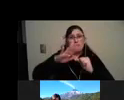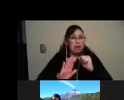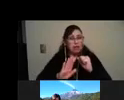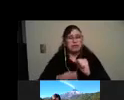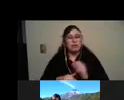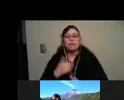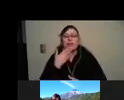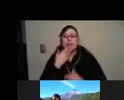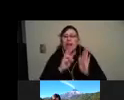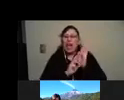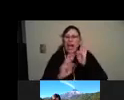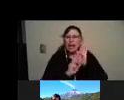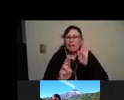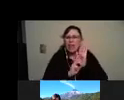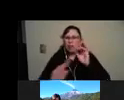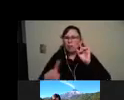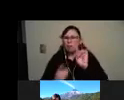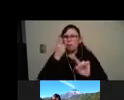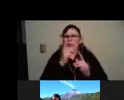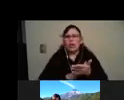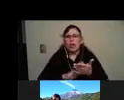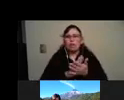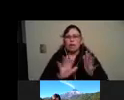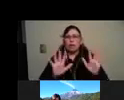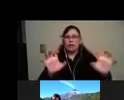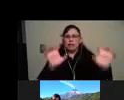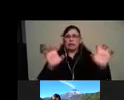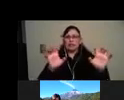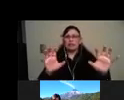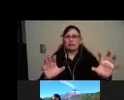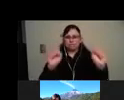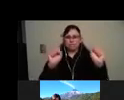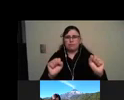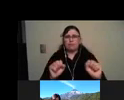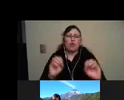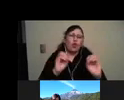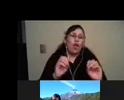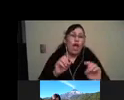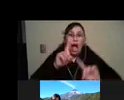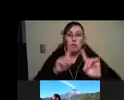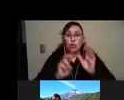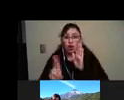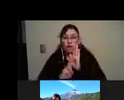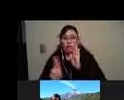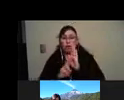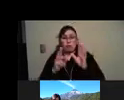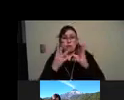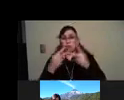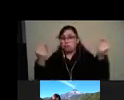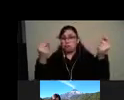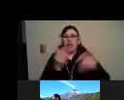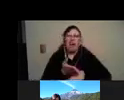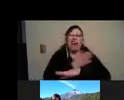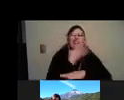reflejos primitivos, ¿ya? Como todos saben, hay reflejos que por lo general tienden a desaparecer antes de los 3 o 4 meses de